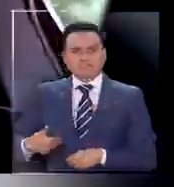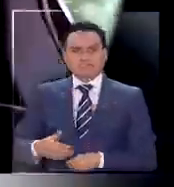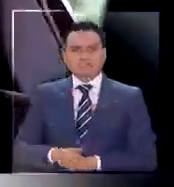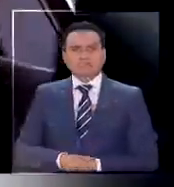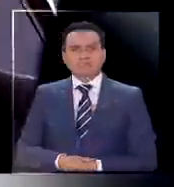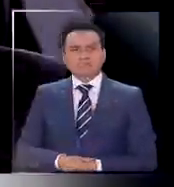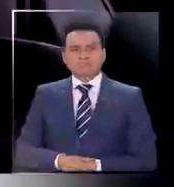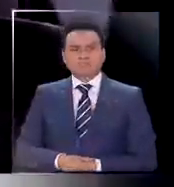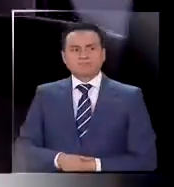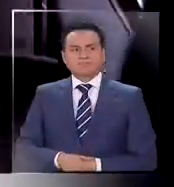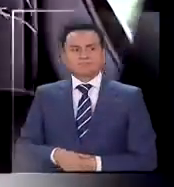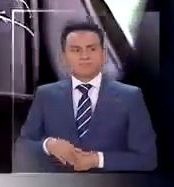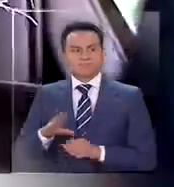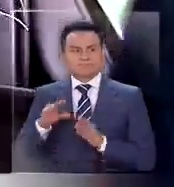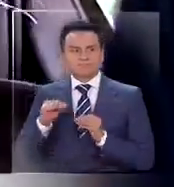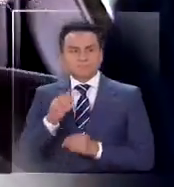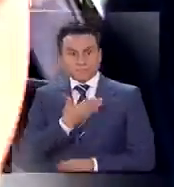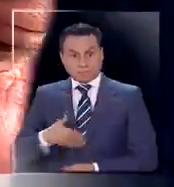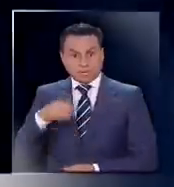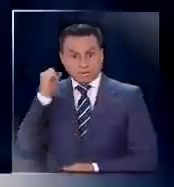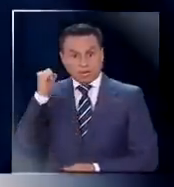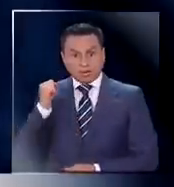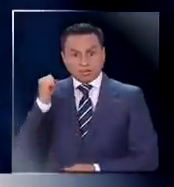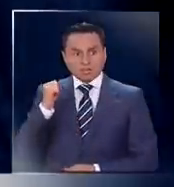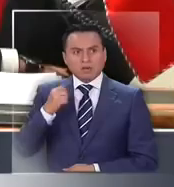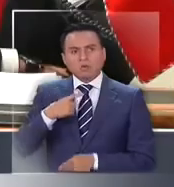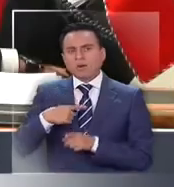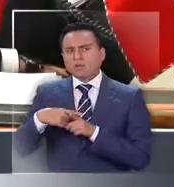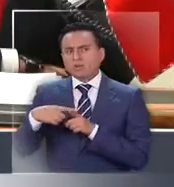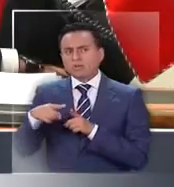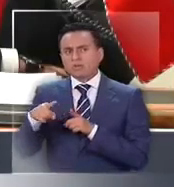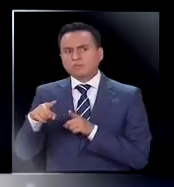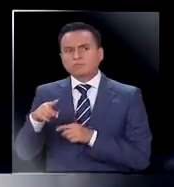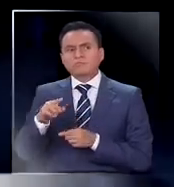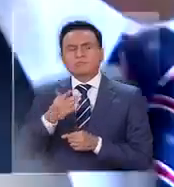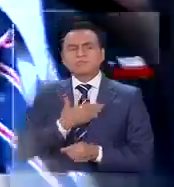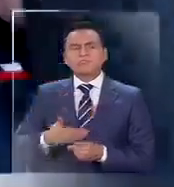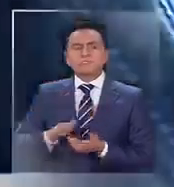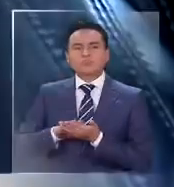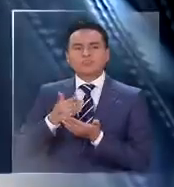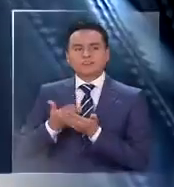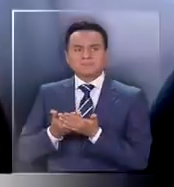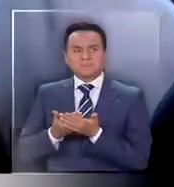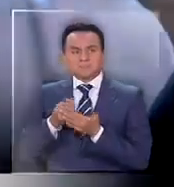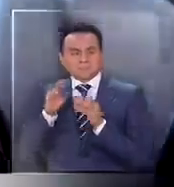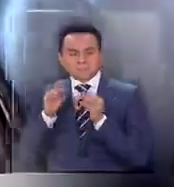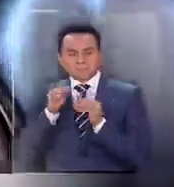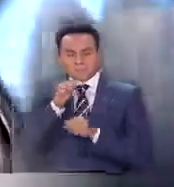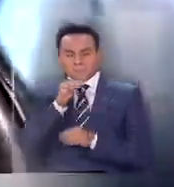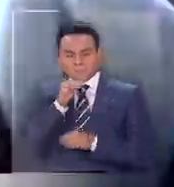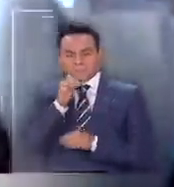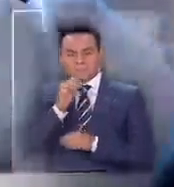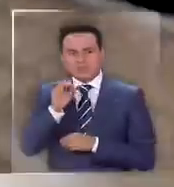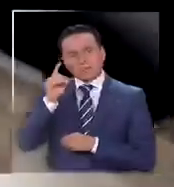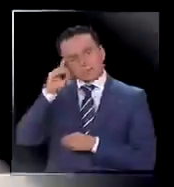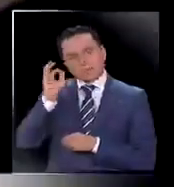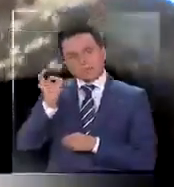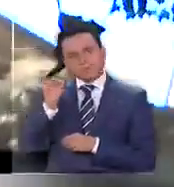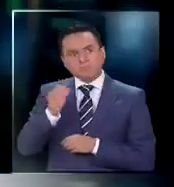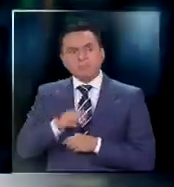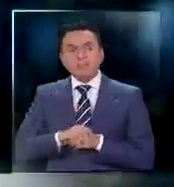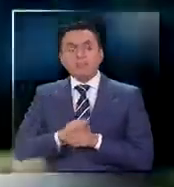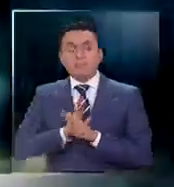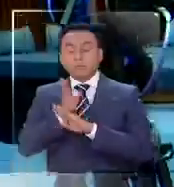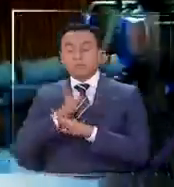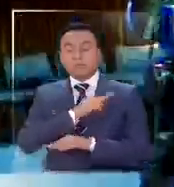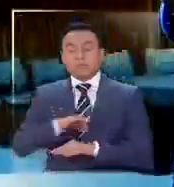está tomando contacto con el presidente. ¿Piñera? ¿O al otro? Presidente, ¿cómo está? Tiene razón, ahora. Llega al